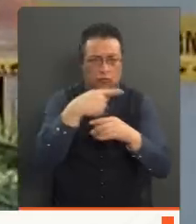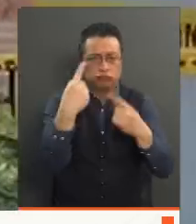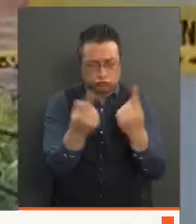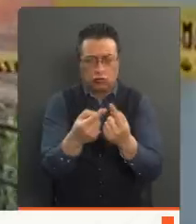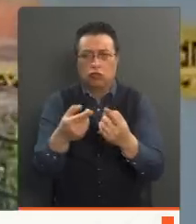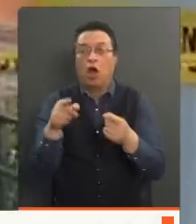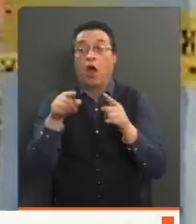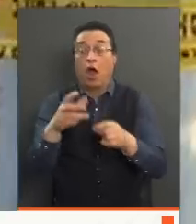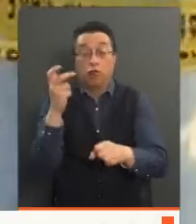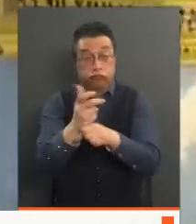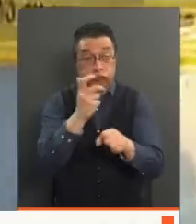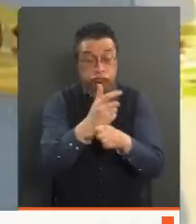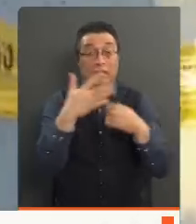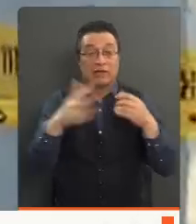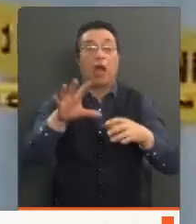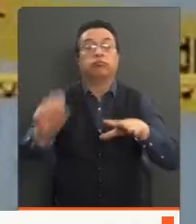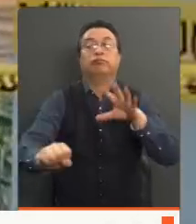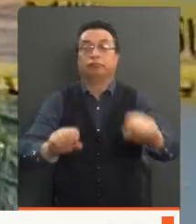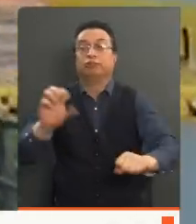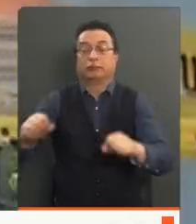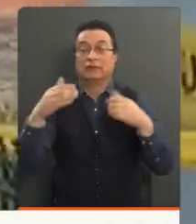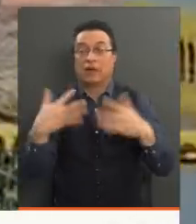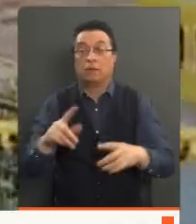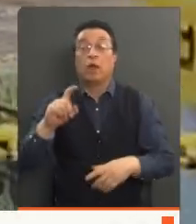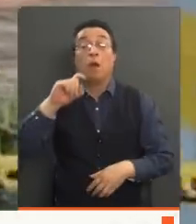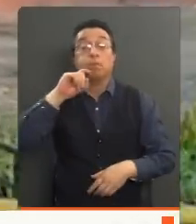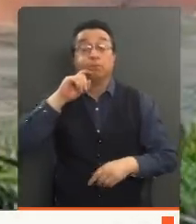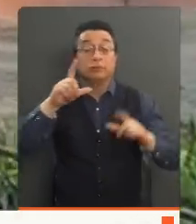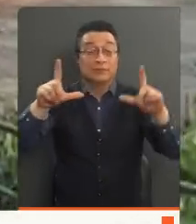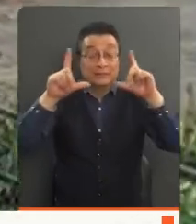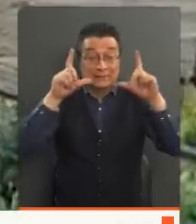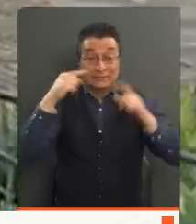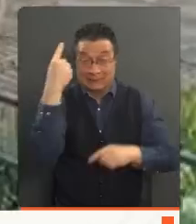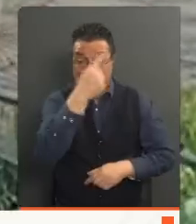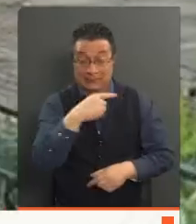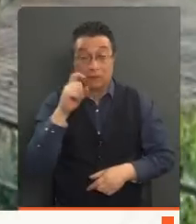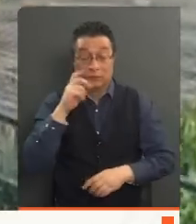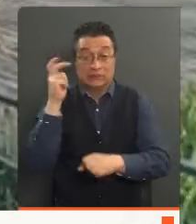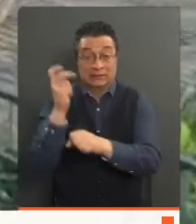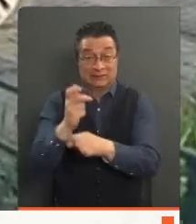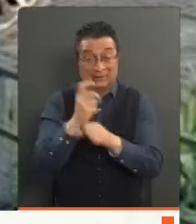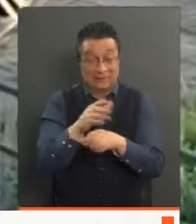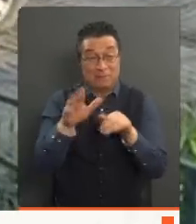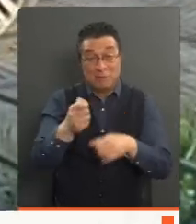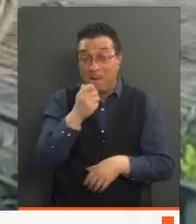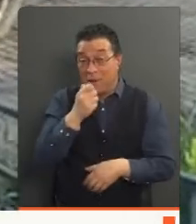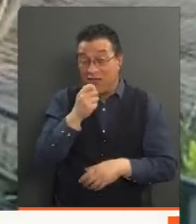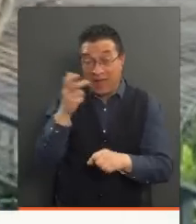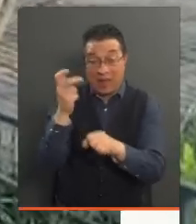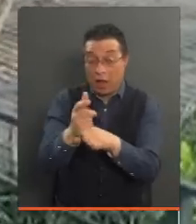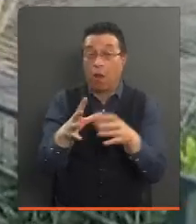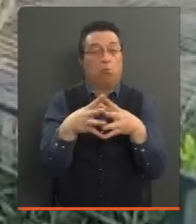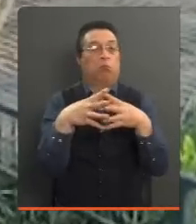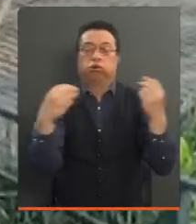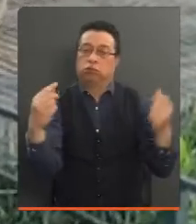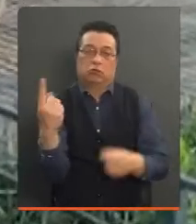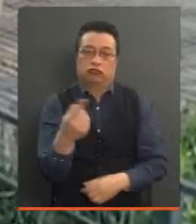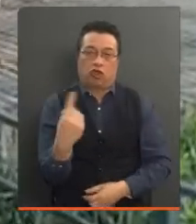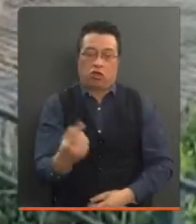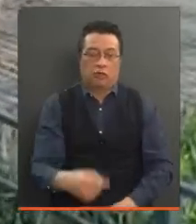ya fueron encontrados, quienes protagonizaron el tour delictual que afectó a Julio César Rodríguez siguen prófugos.